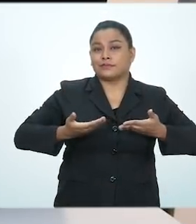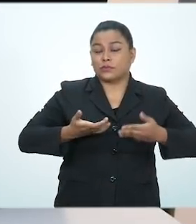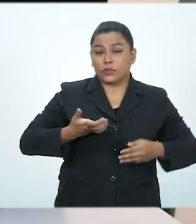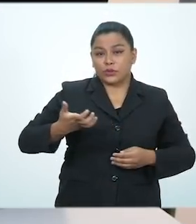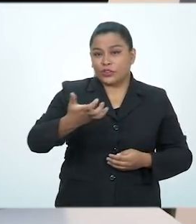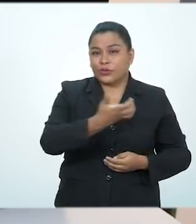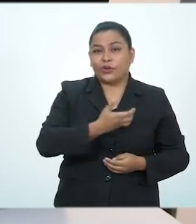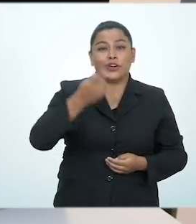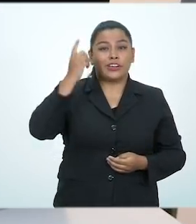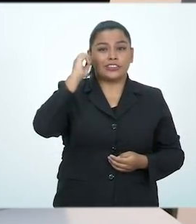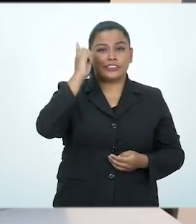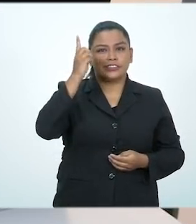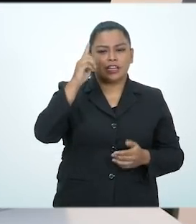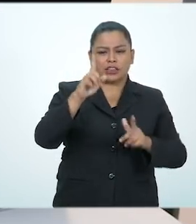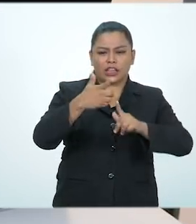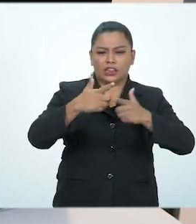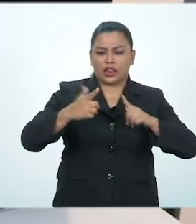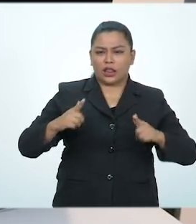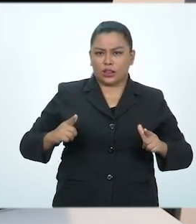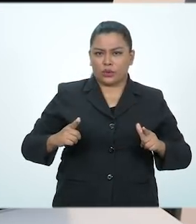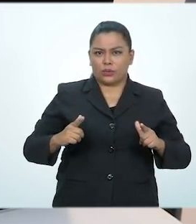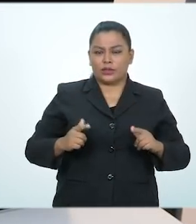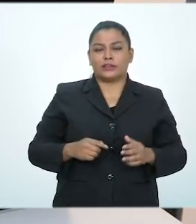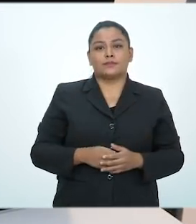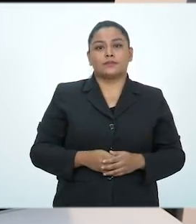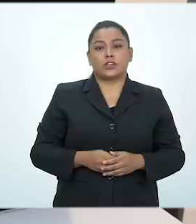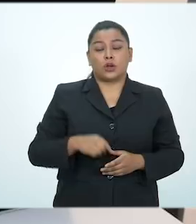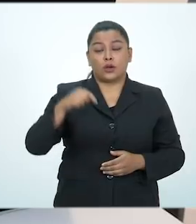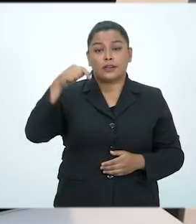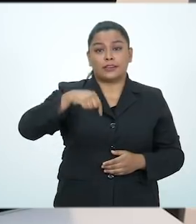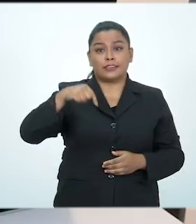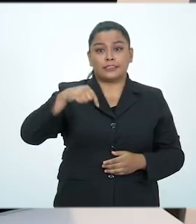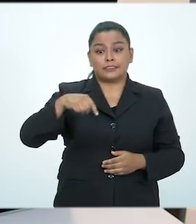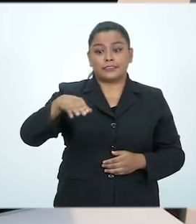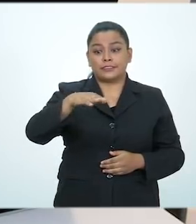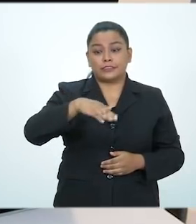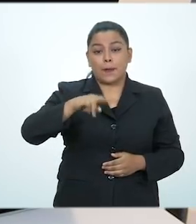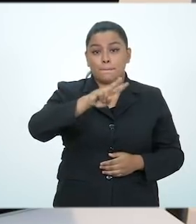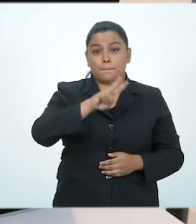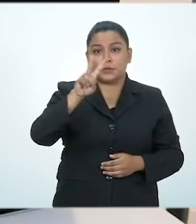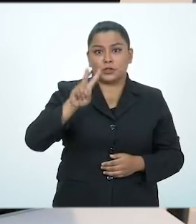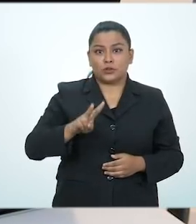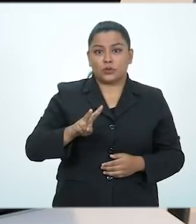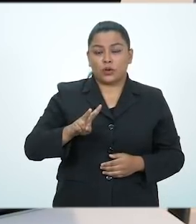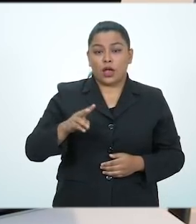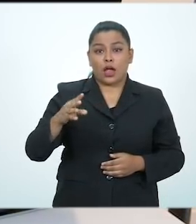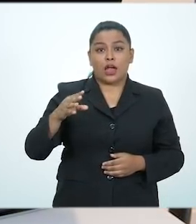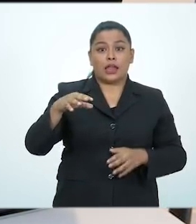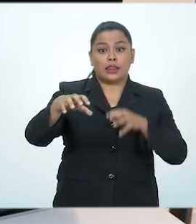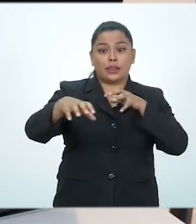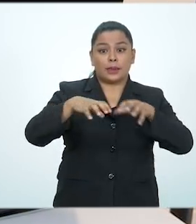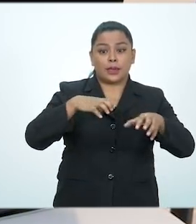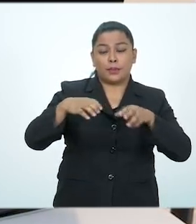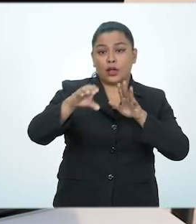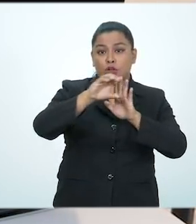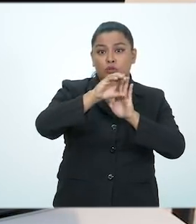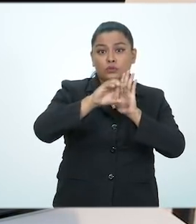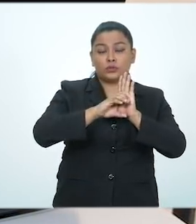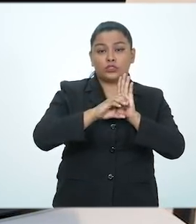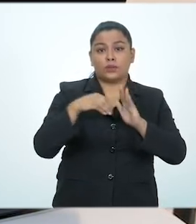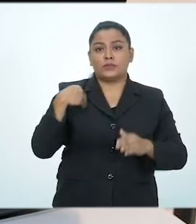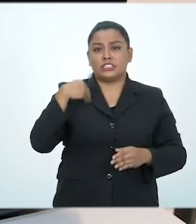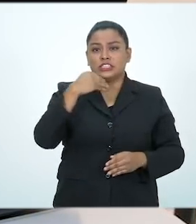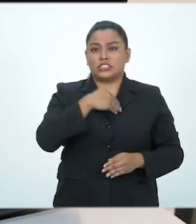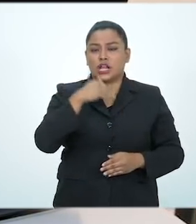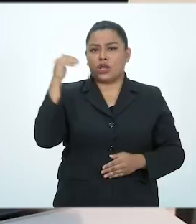Bienvenidos, estimados docentes de lenguaje y literatura. A través de este espacio virtual, el Departamento de Currículo del Ministerio